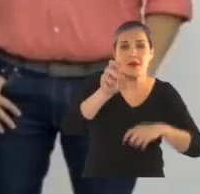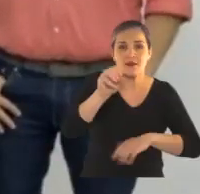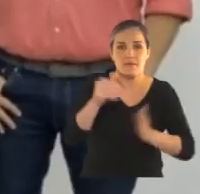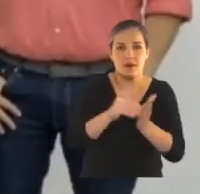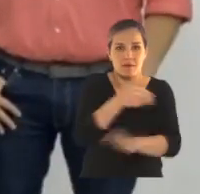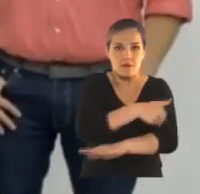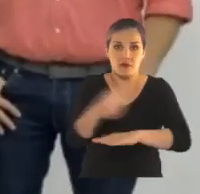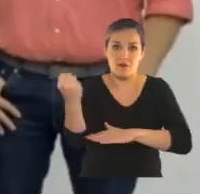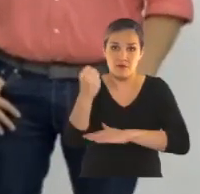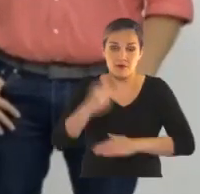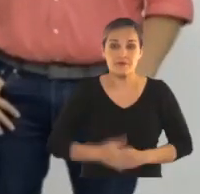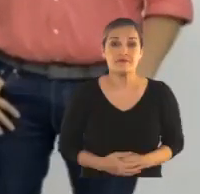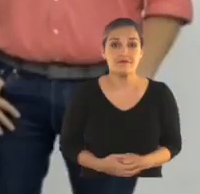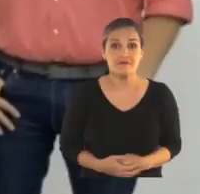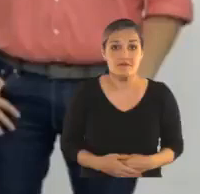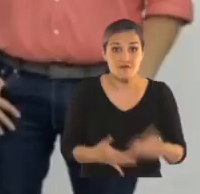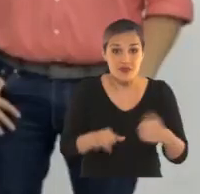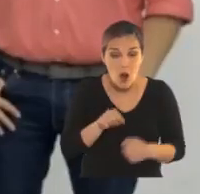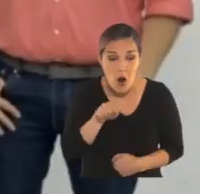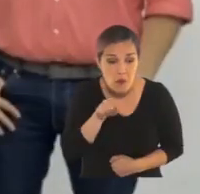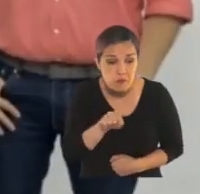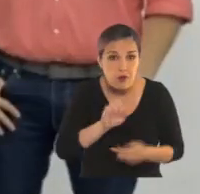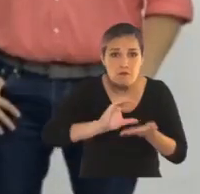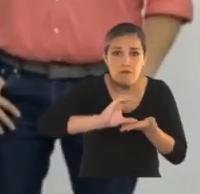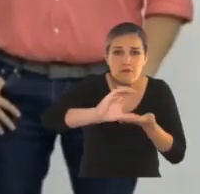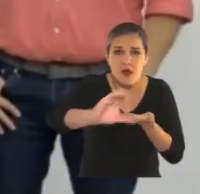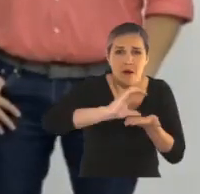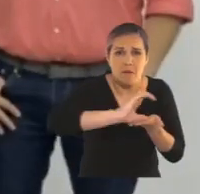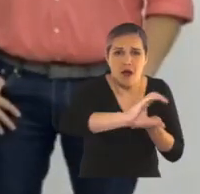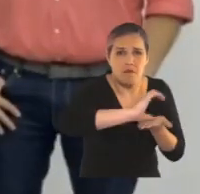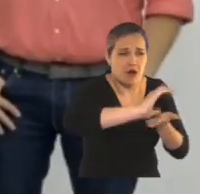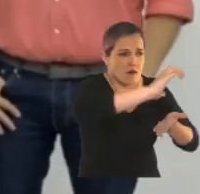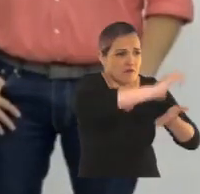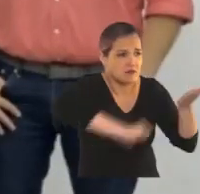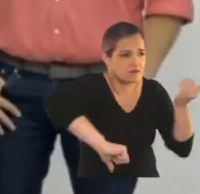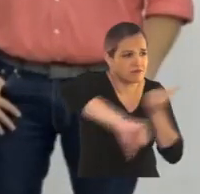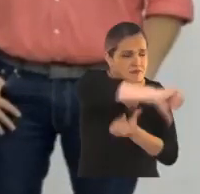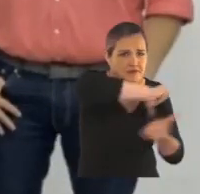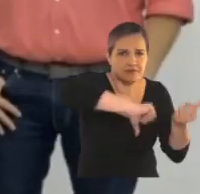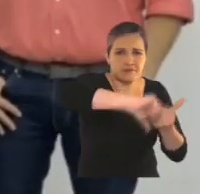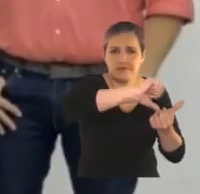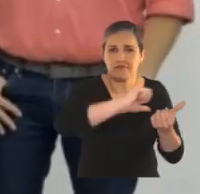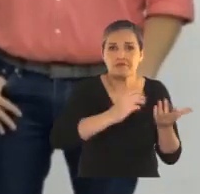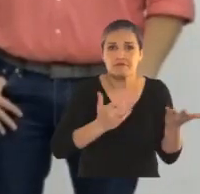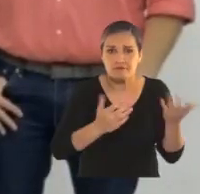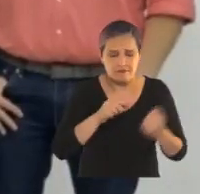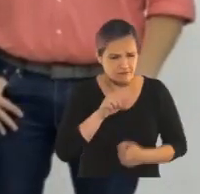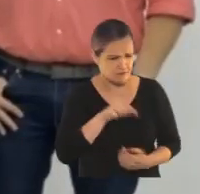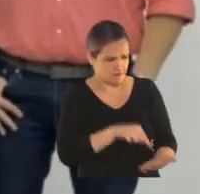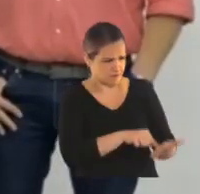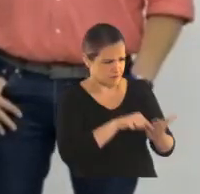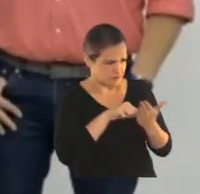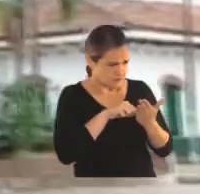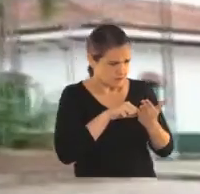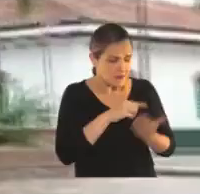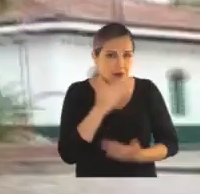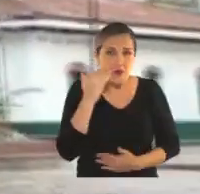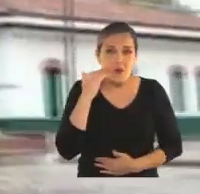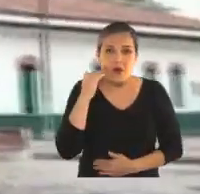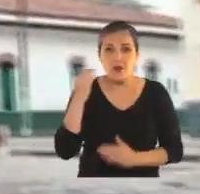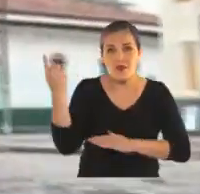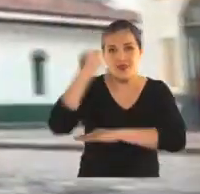que habían transferencias y habían movimientos en los cuales venían haciendo desde el mismo